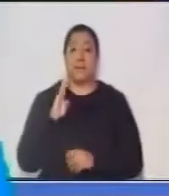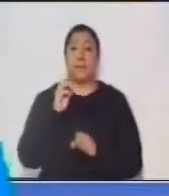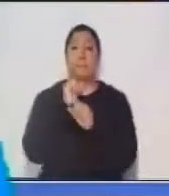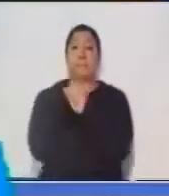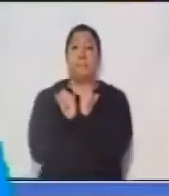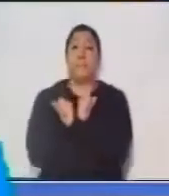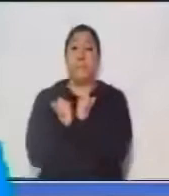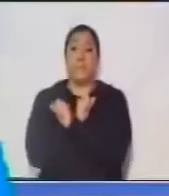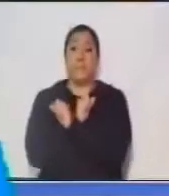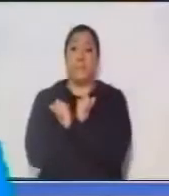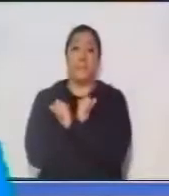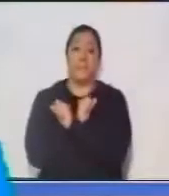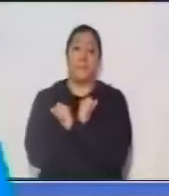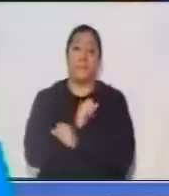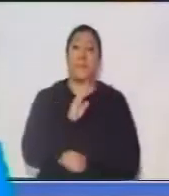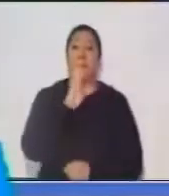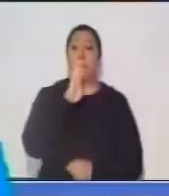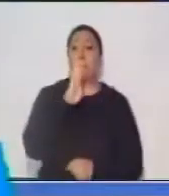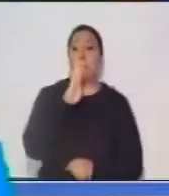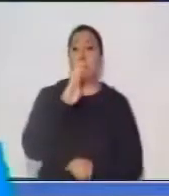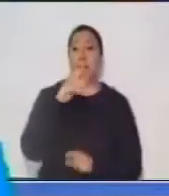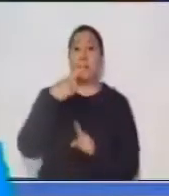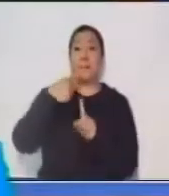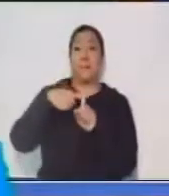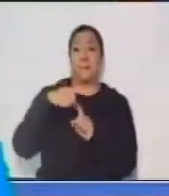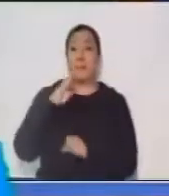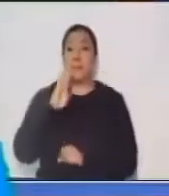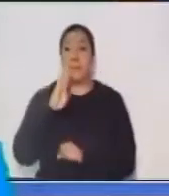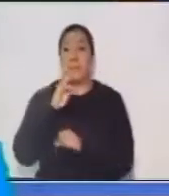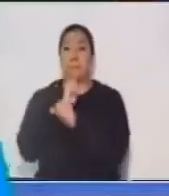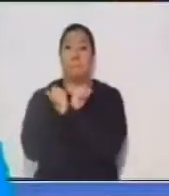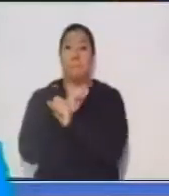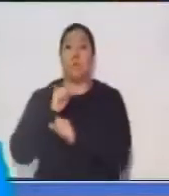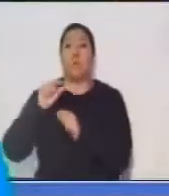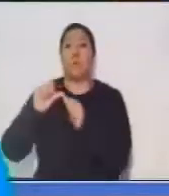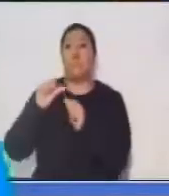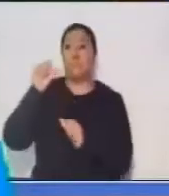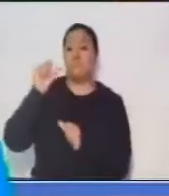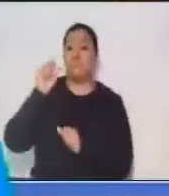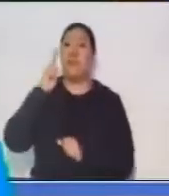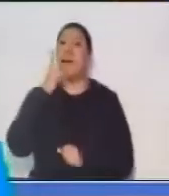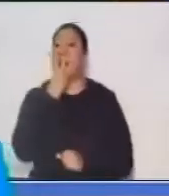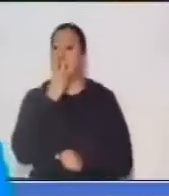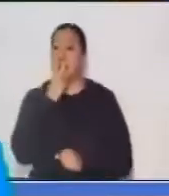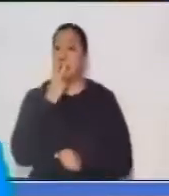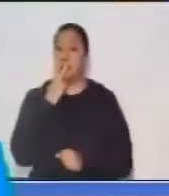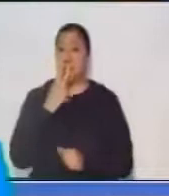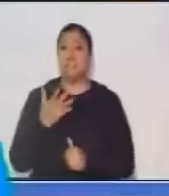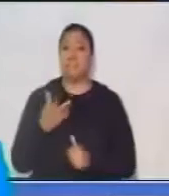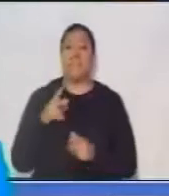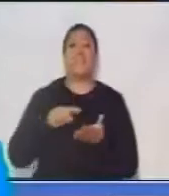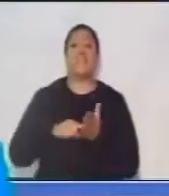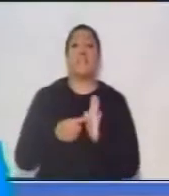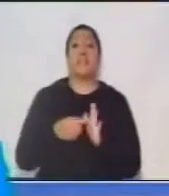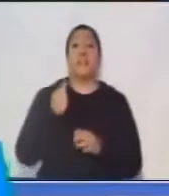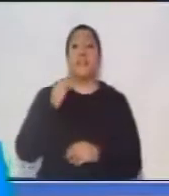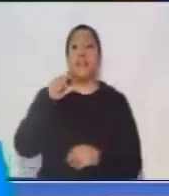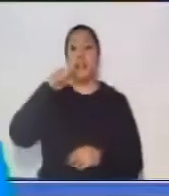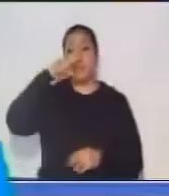por B más B por H, que es mi altura. Entonces tenemos que el área